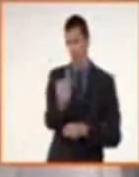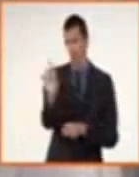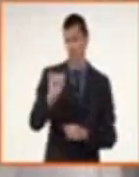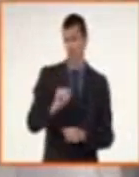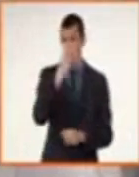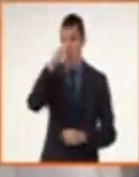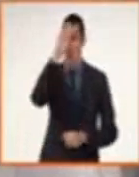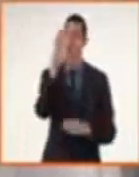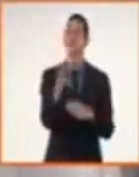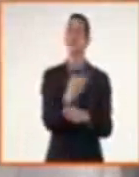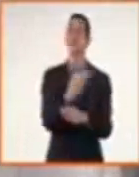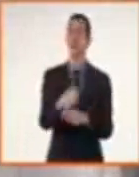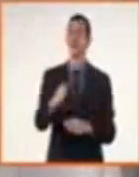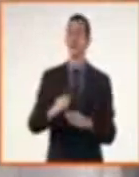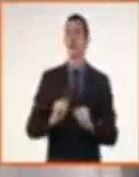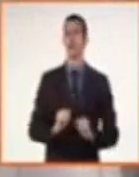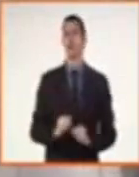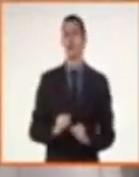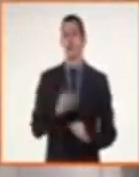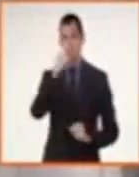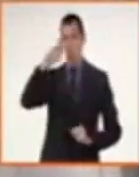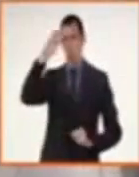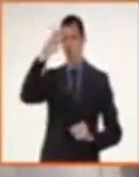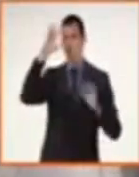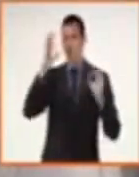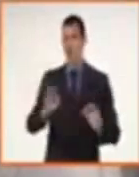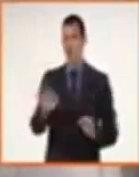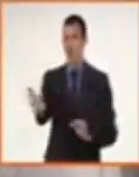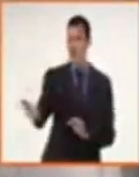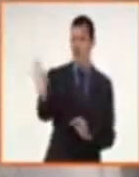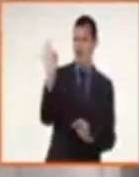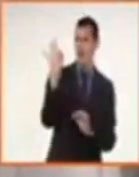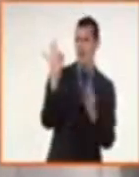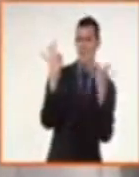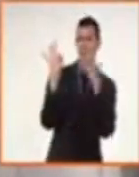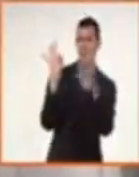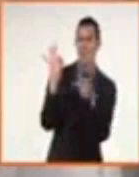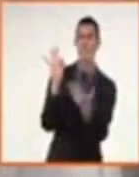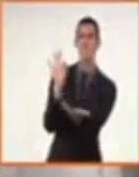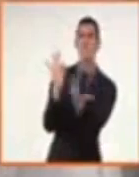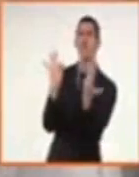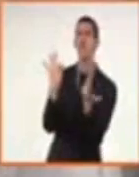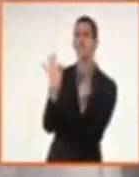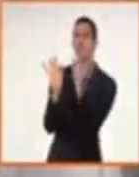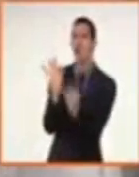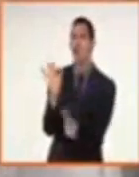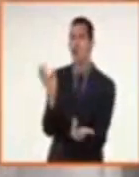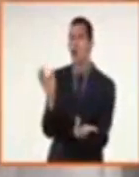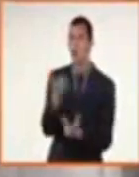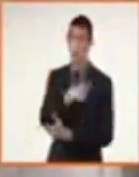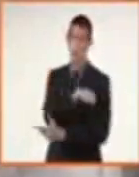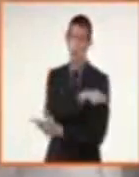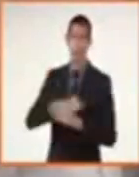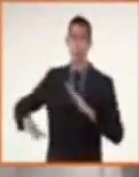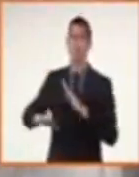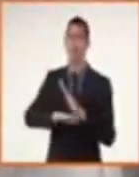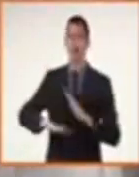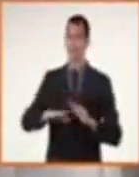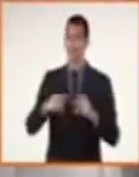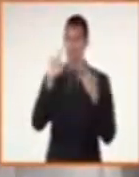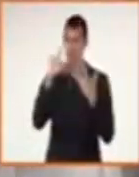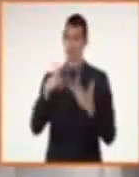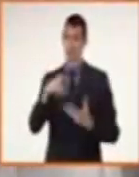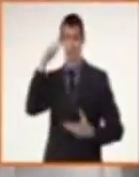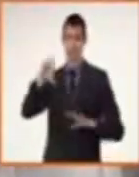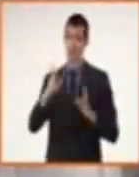decías, y los municipios son el corazón de esa participación. Y han sido olvidados en un periodo importante de años, que fueron